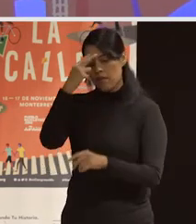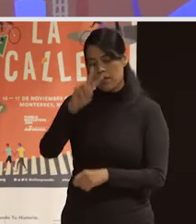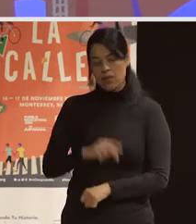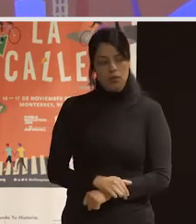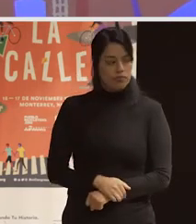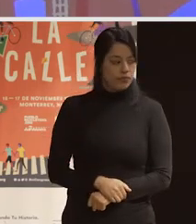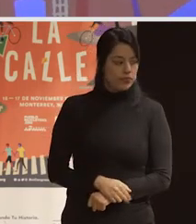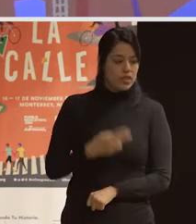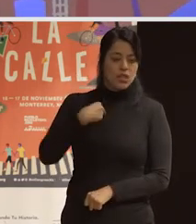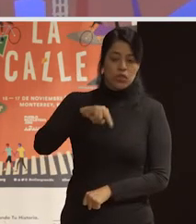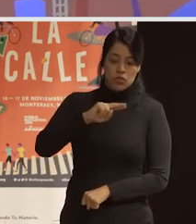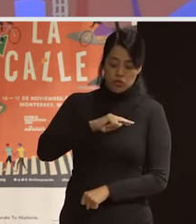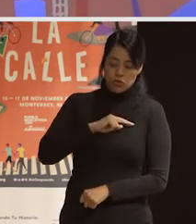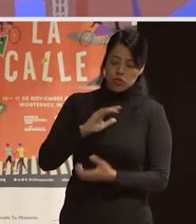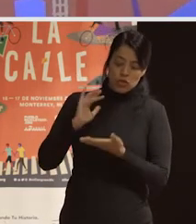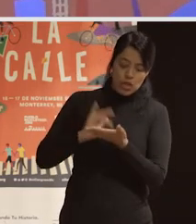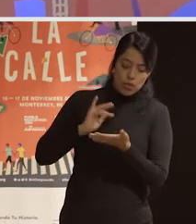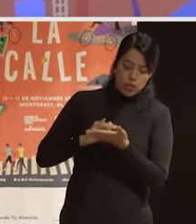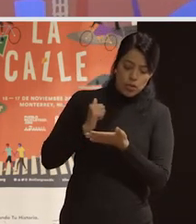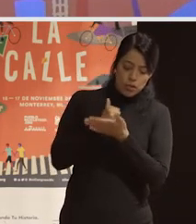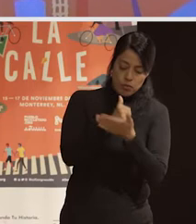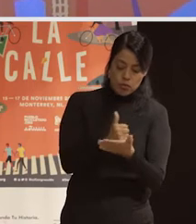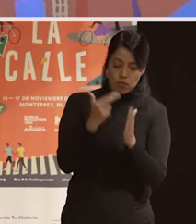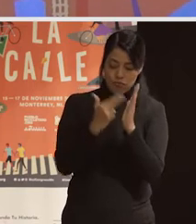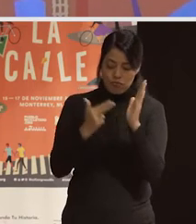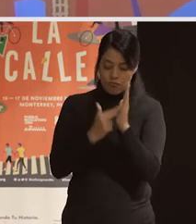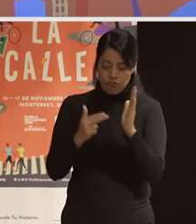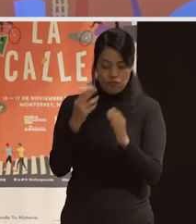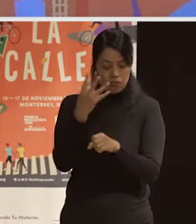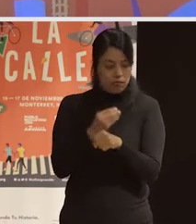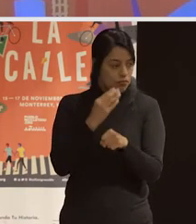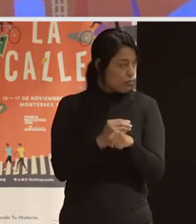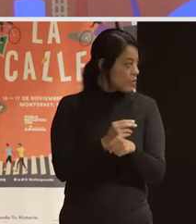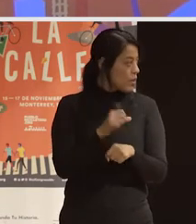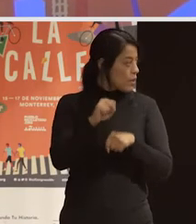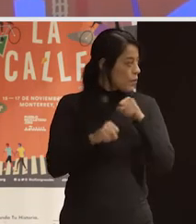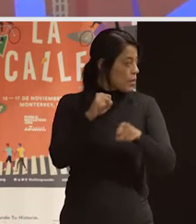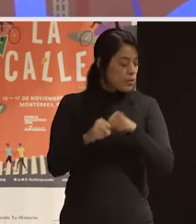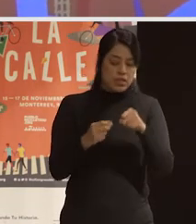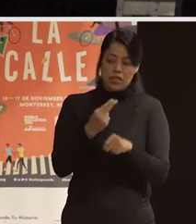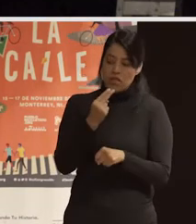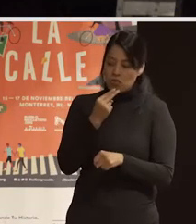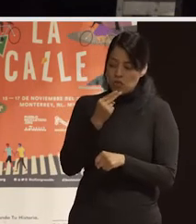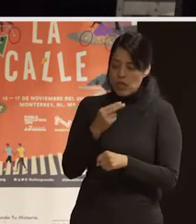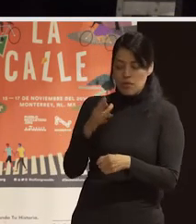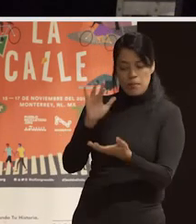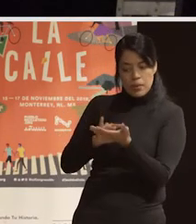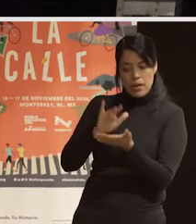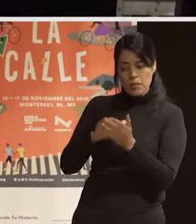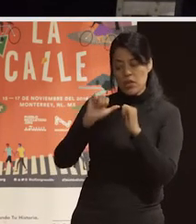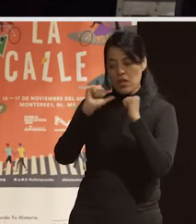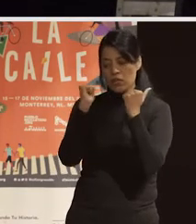nosotros facilitamos las donaciones de herramientas de bici y refacciones y bicis usadas para apoyar organizaciones